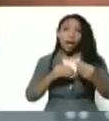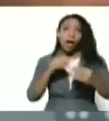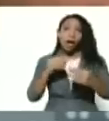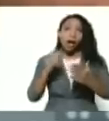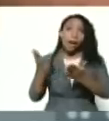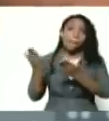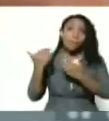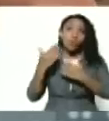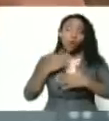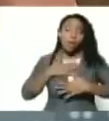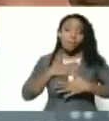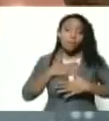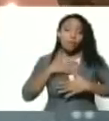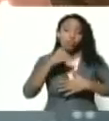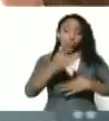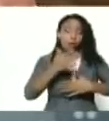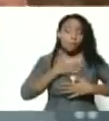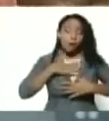ayuda